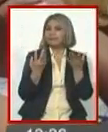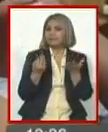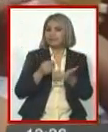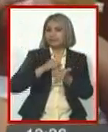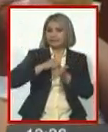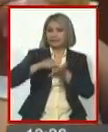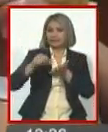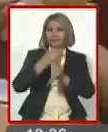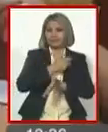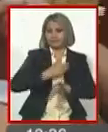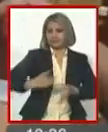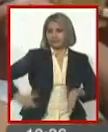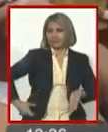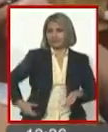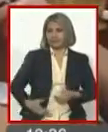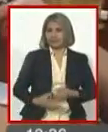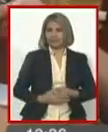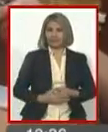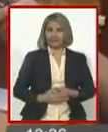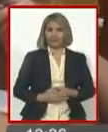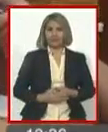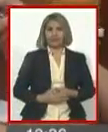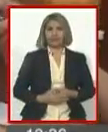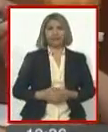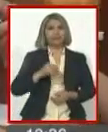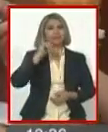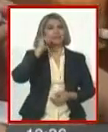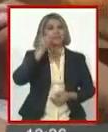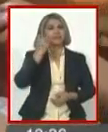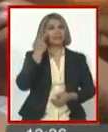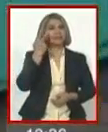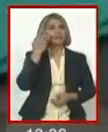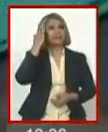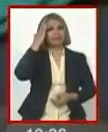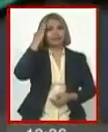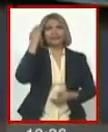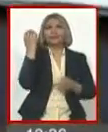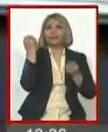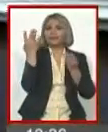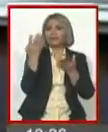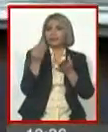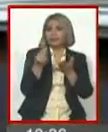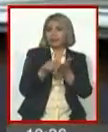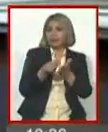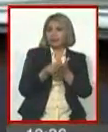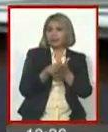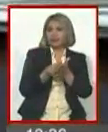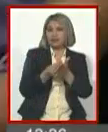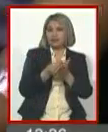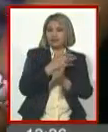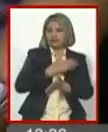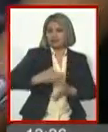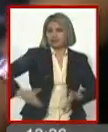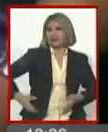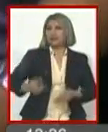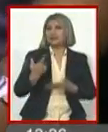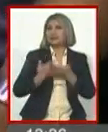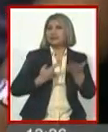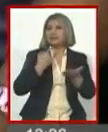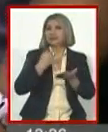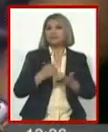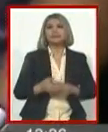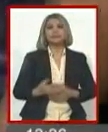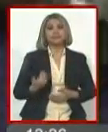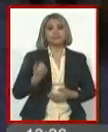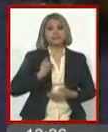lo que se ha pagado por esta banda que nos han entregado. Mañana vamos a conocer cuánto es lo que vale esta banda. Lo que yo puedo decirles es